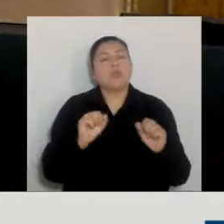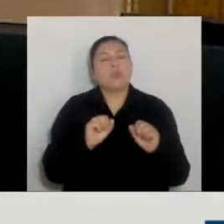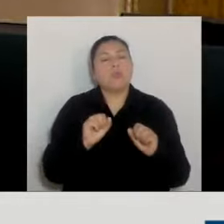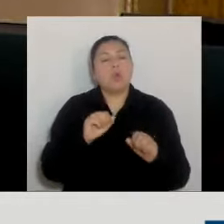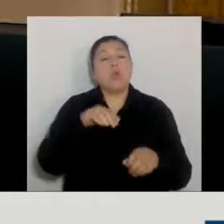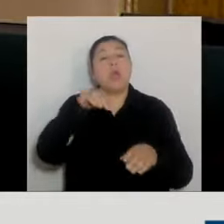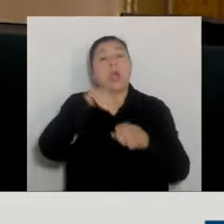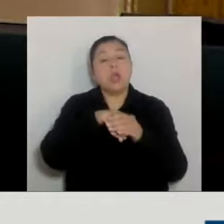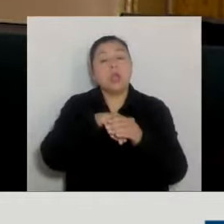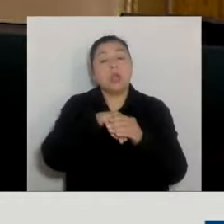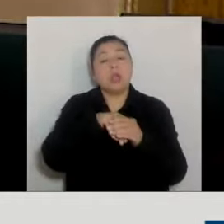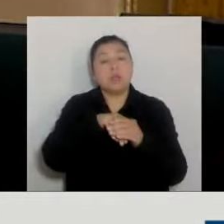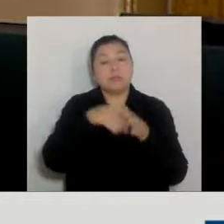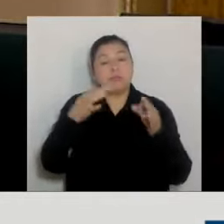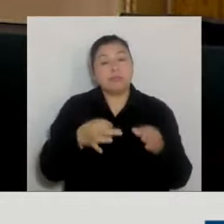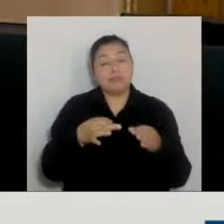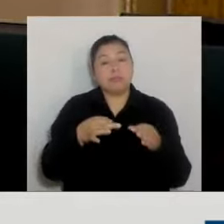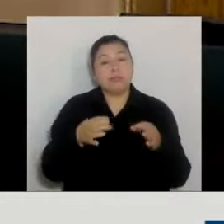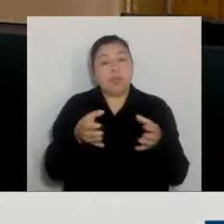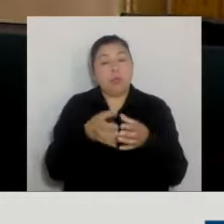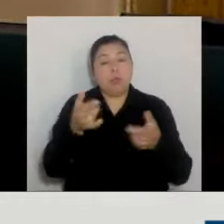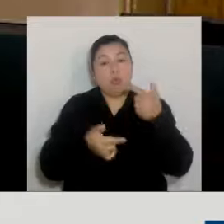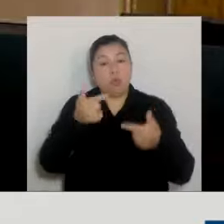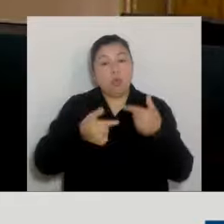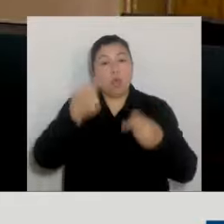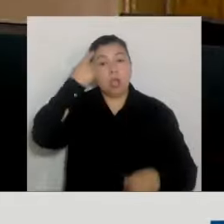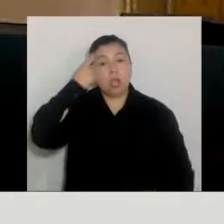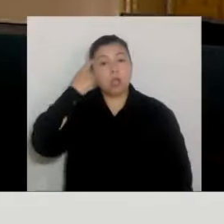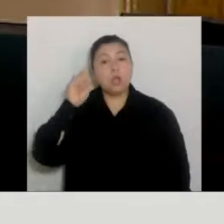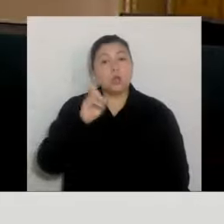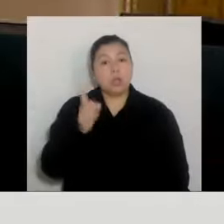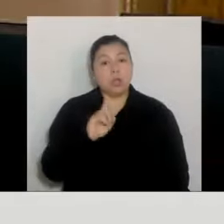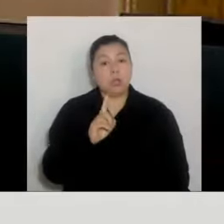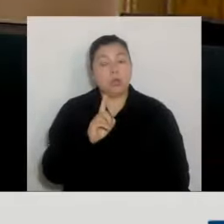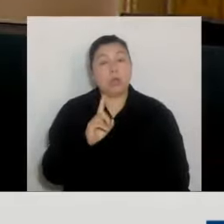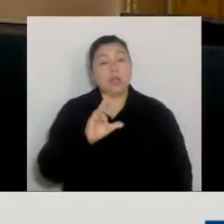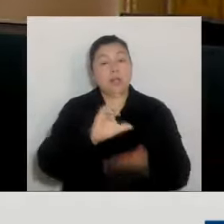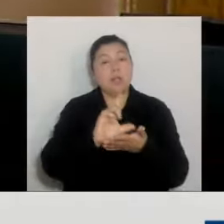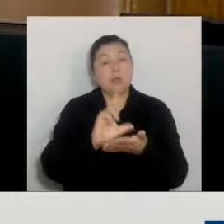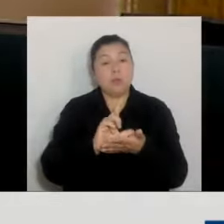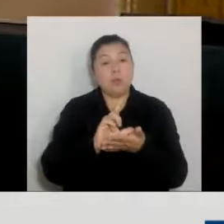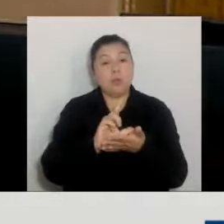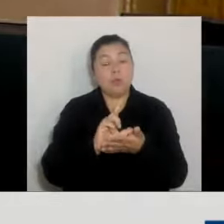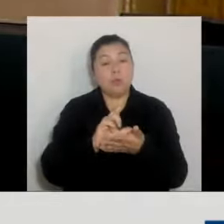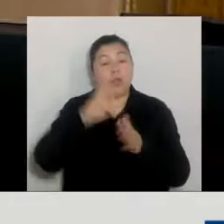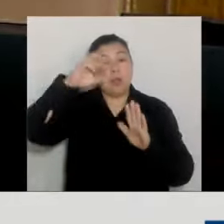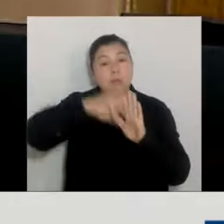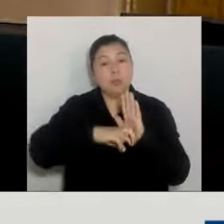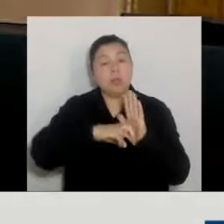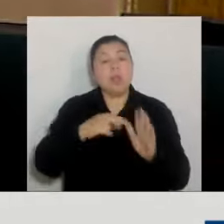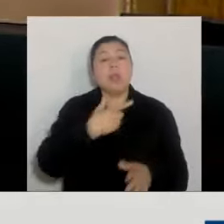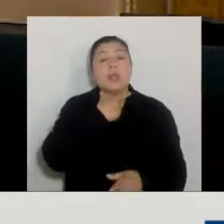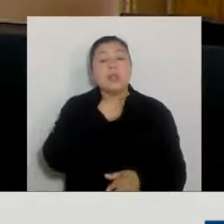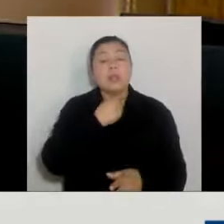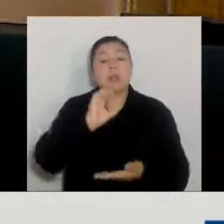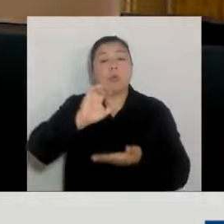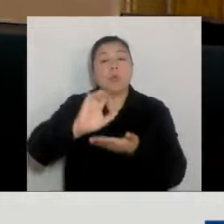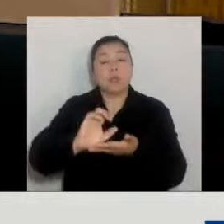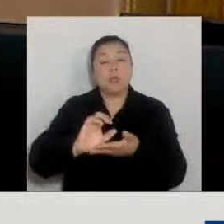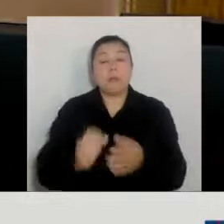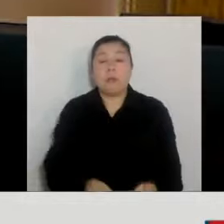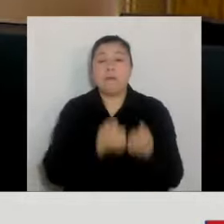bancada porque creo que no estamos en el en el espacio de fondo de este proyecto queremos un estado más robusto